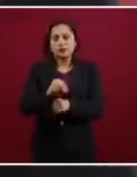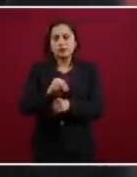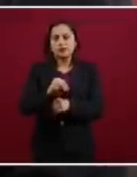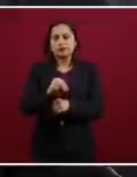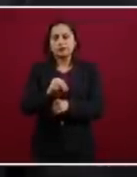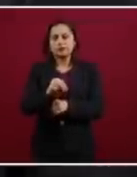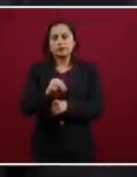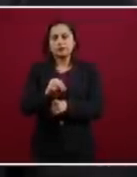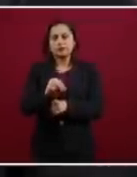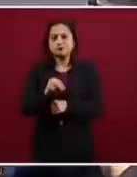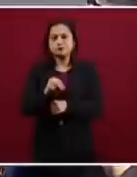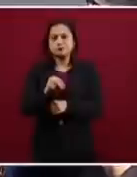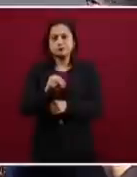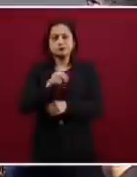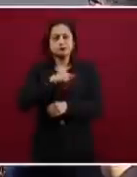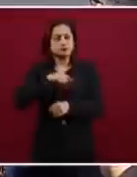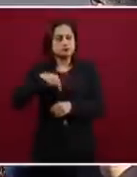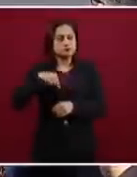nosotros